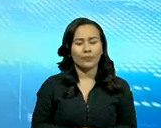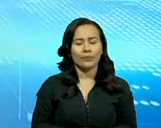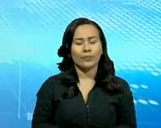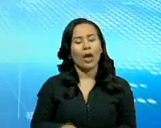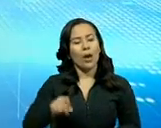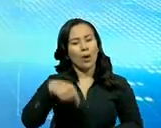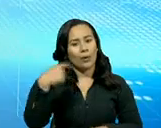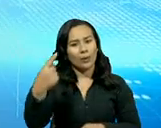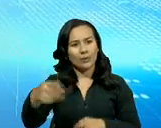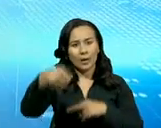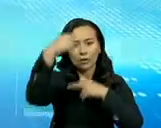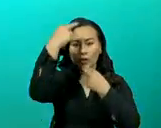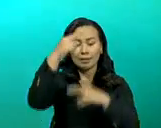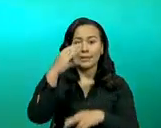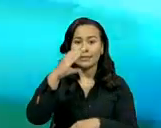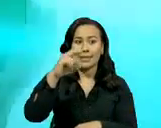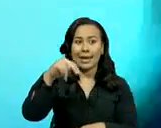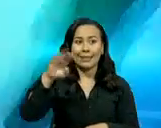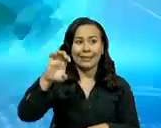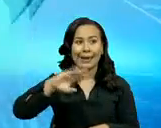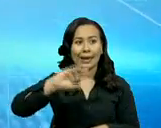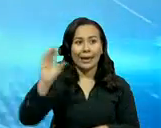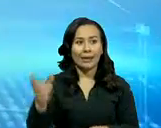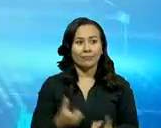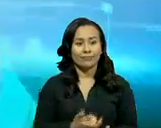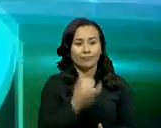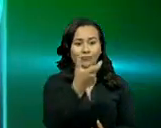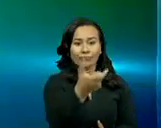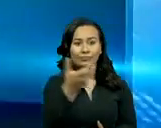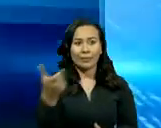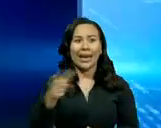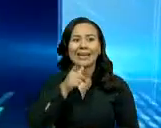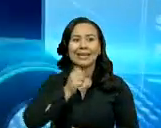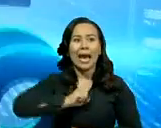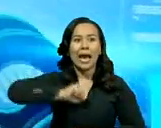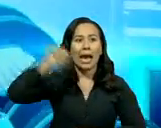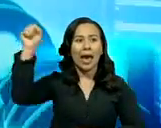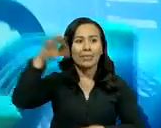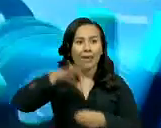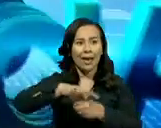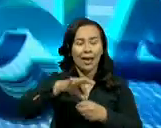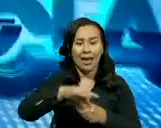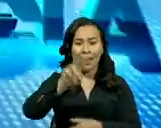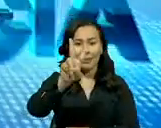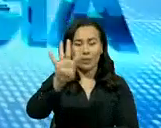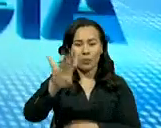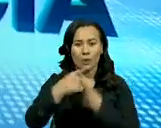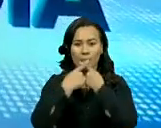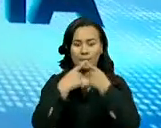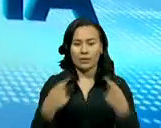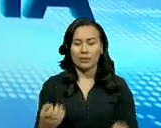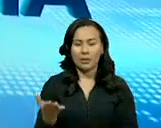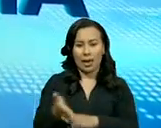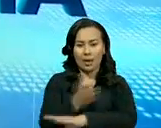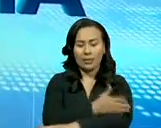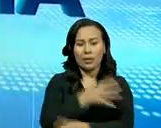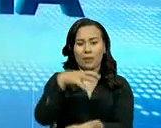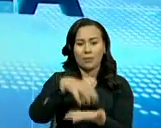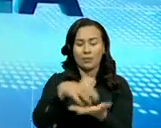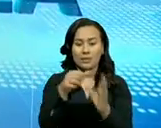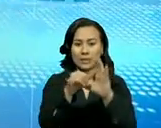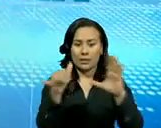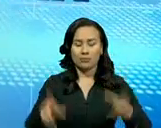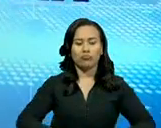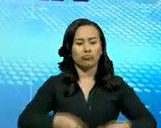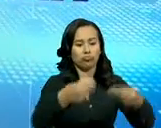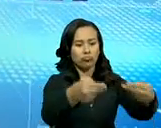Otras noticias, el CNE entregó las credenciales a las autoridades electas el pasado 24 de marzo en la provincia de Santa Elena.